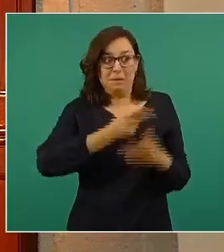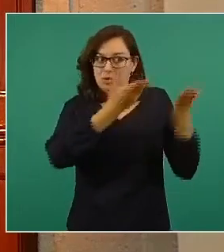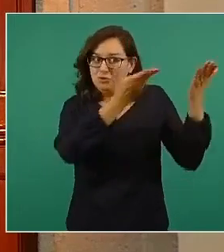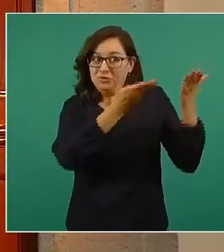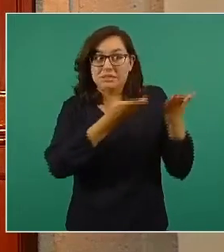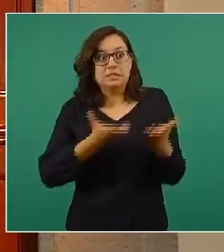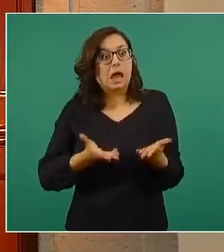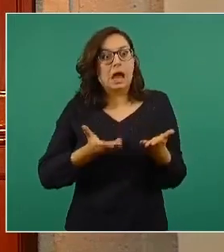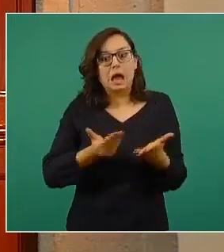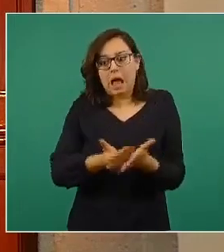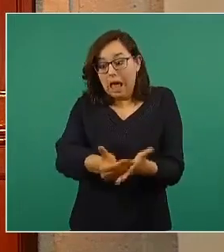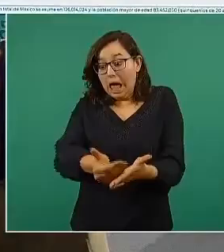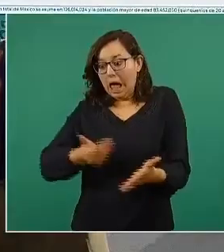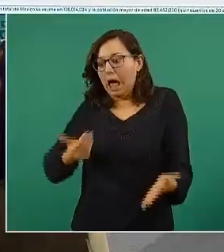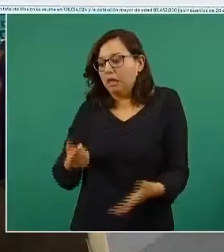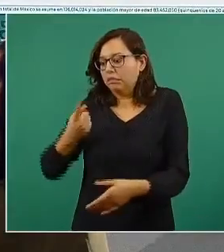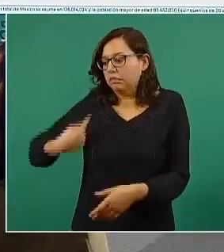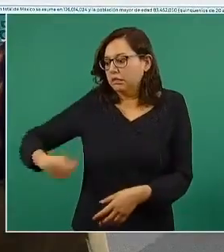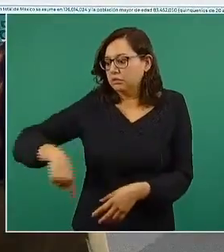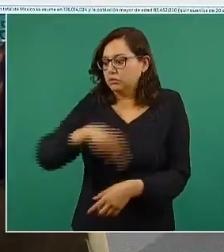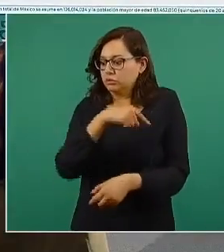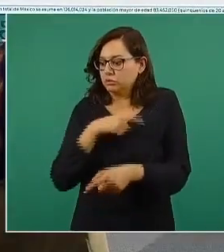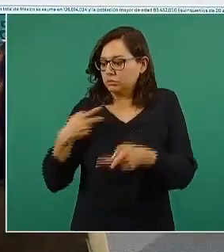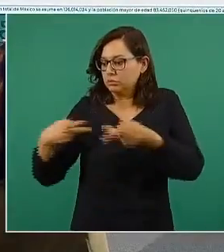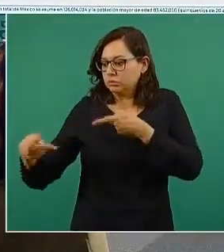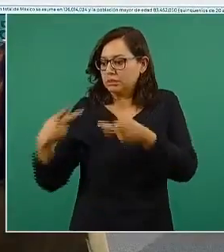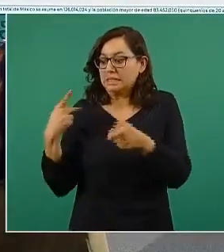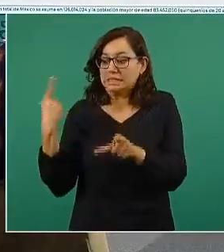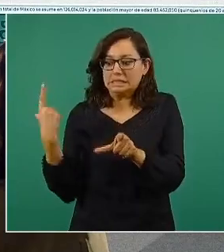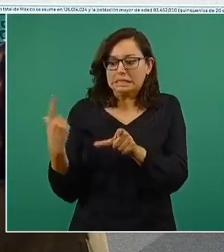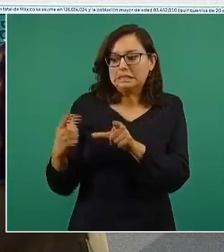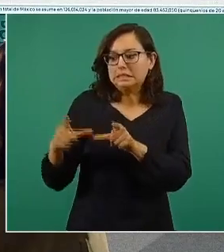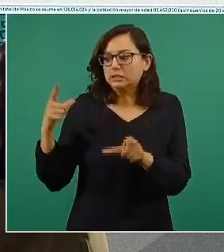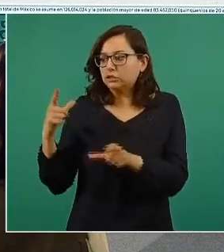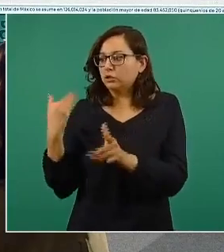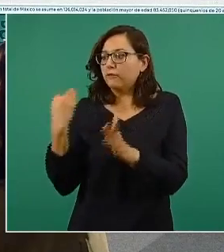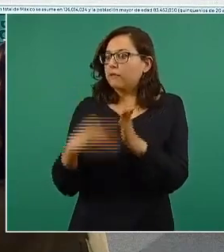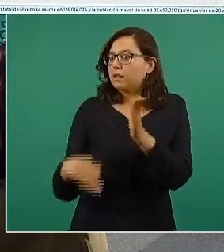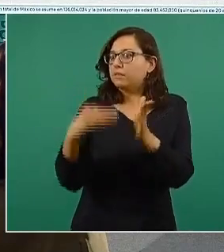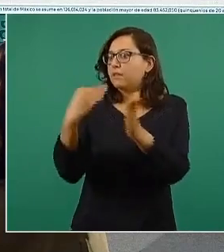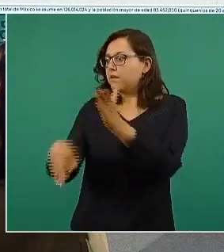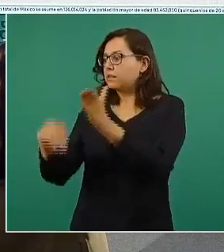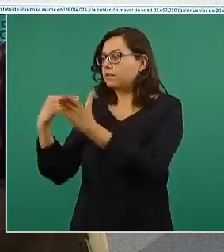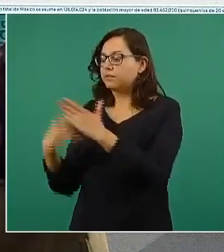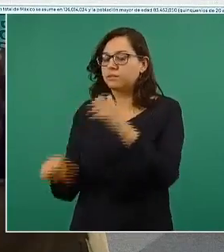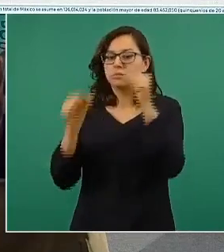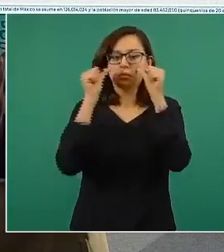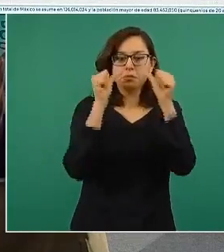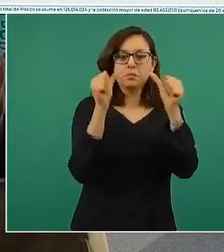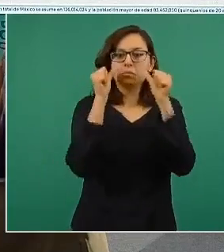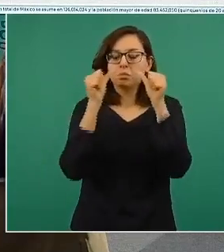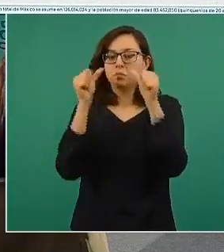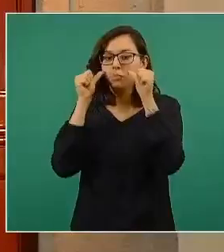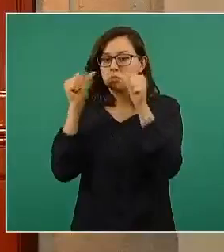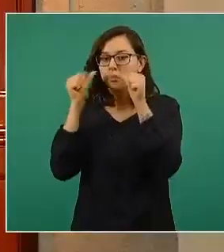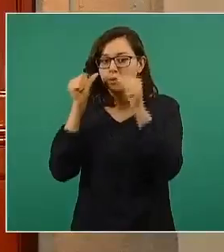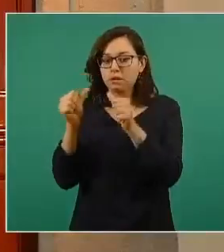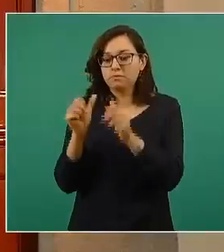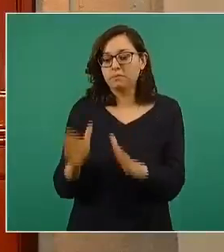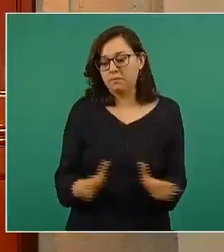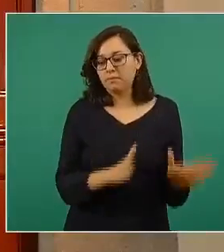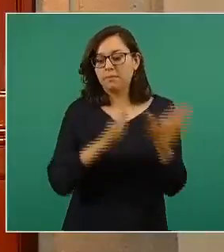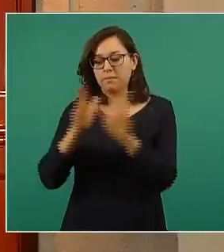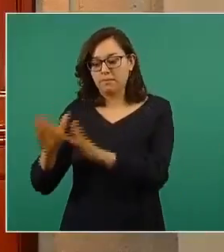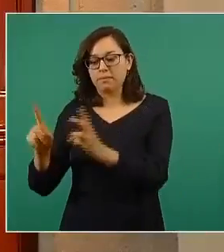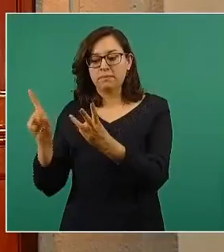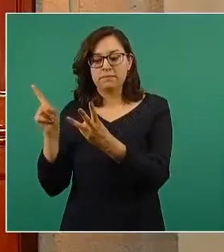llegara al país y se presentaran los primeros casos, entonces pudiéramos dar la respuesta correspondiente? Y obviamente esto iba de la mano de la fase 3,